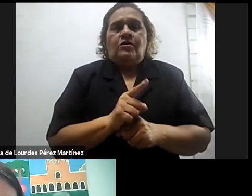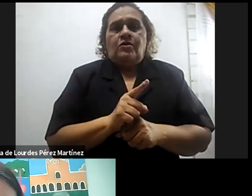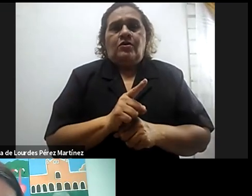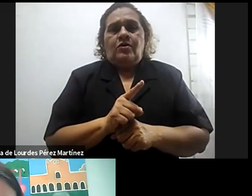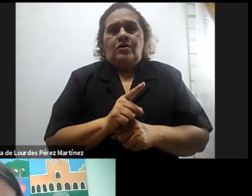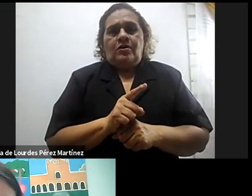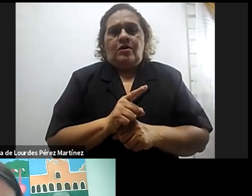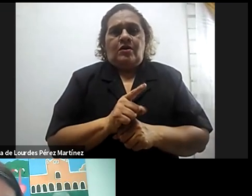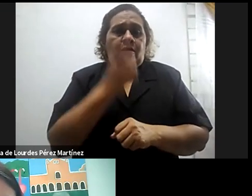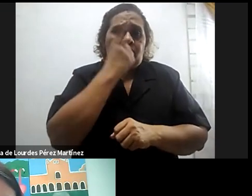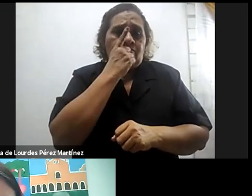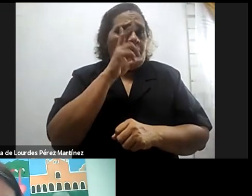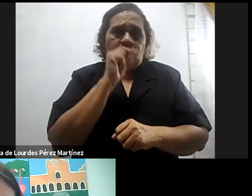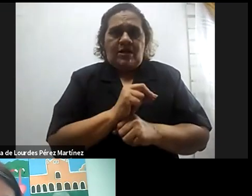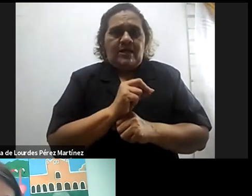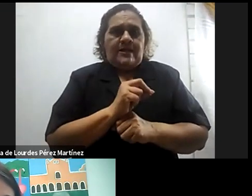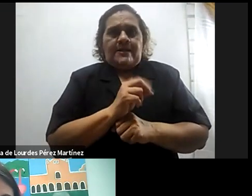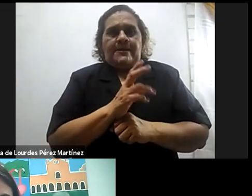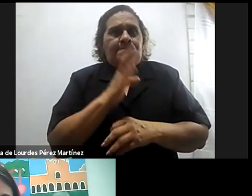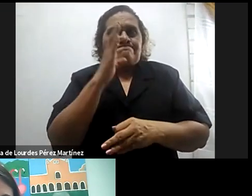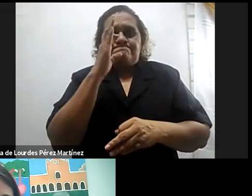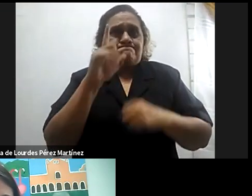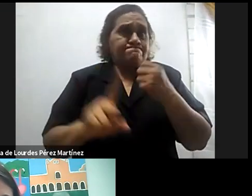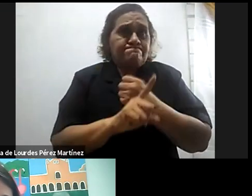de nada, maestra María Teresa. O sea, no,